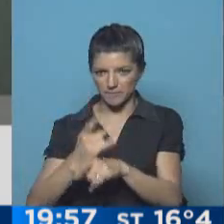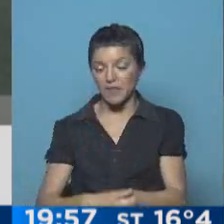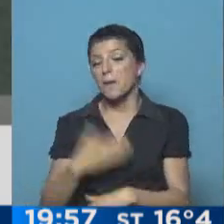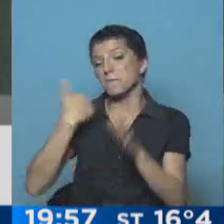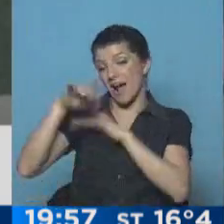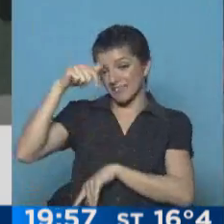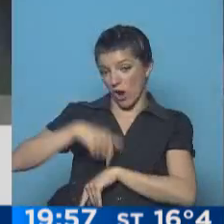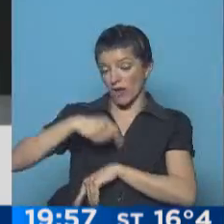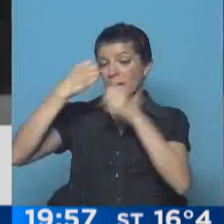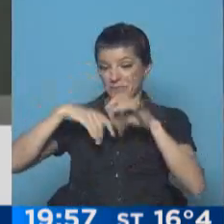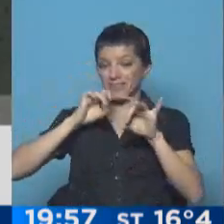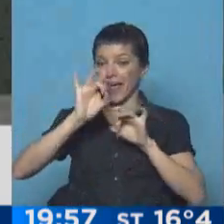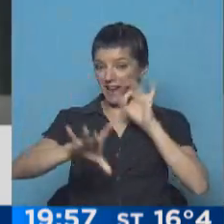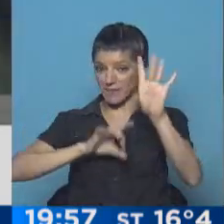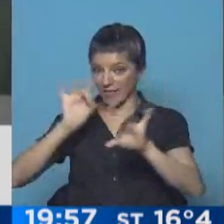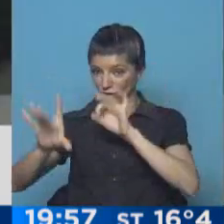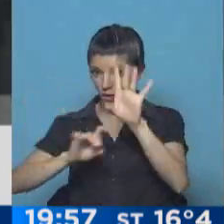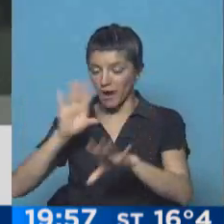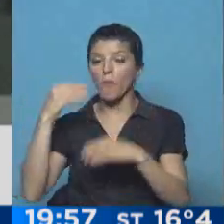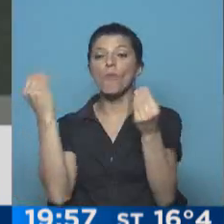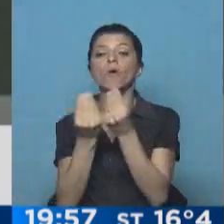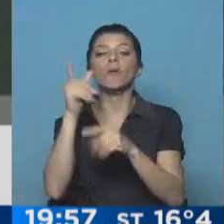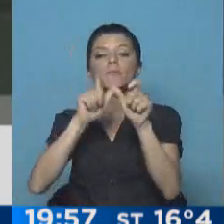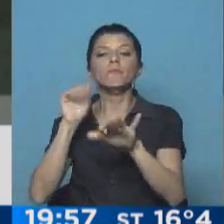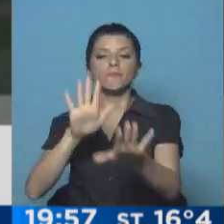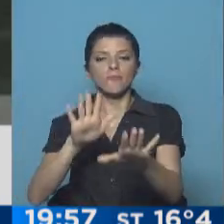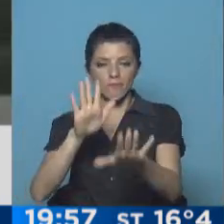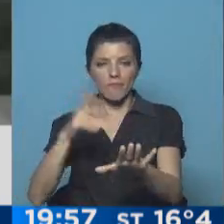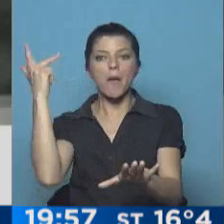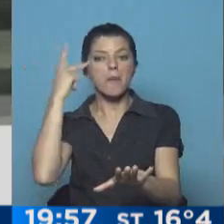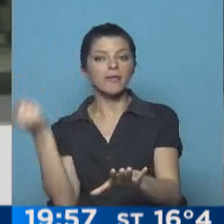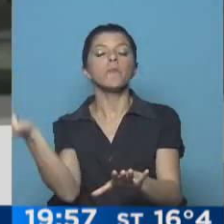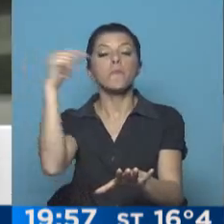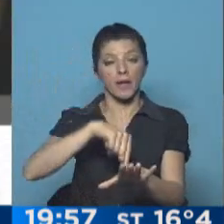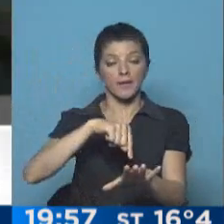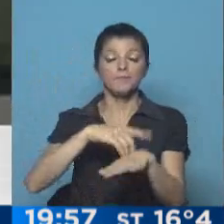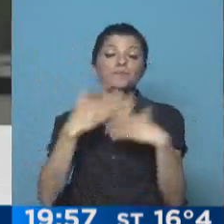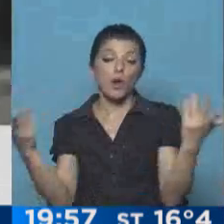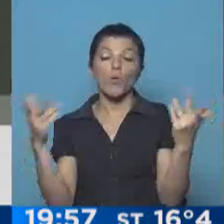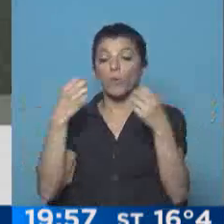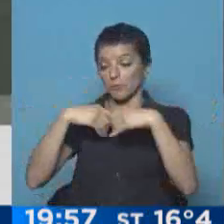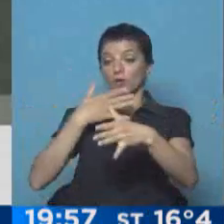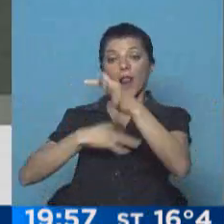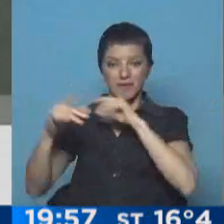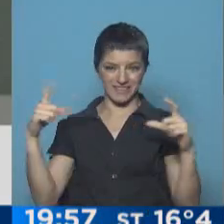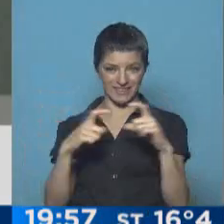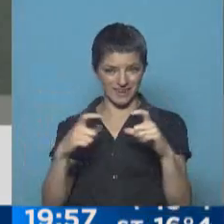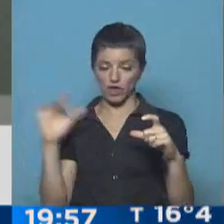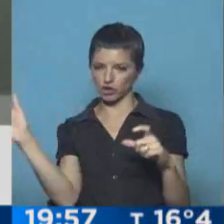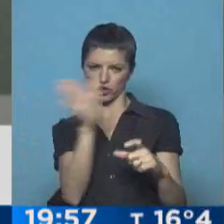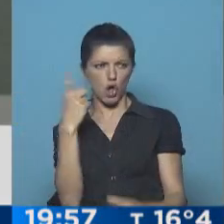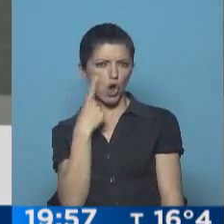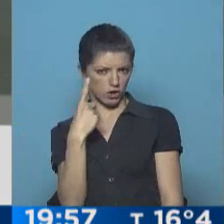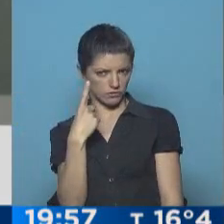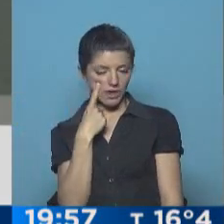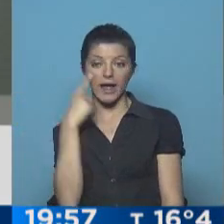eliminatorias muchos esperaban que que venga Leo Messi Igualmente cuando las entradas se pusieron a la venta ya se sabía que